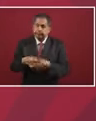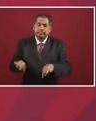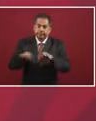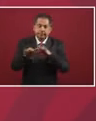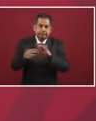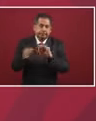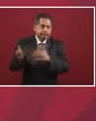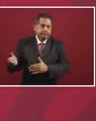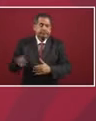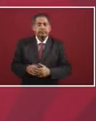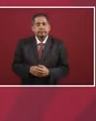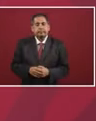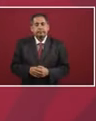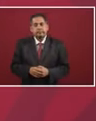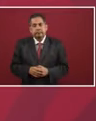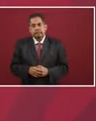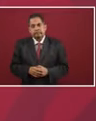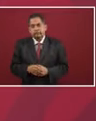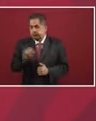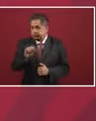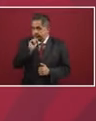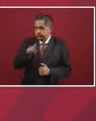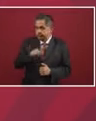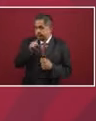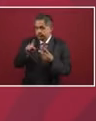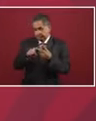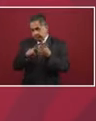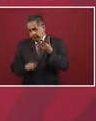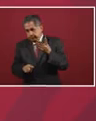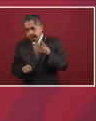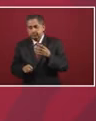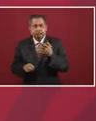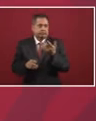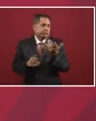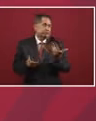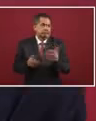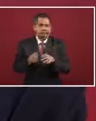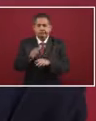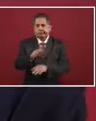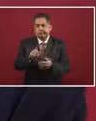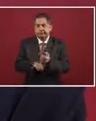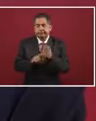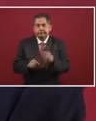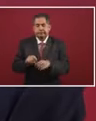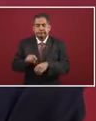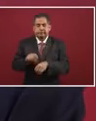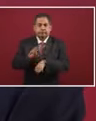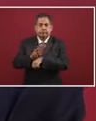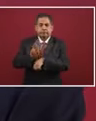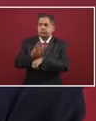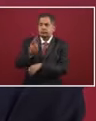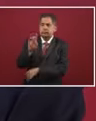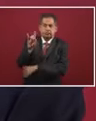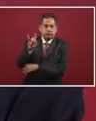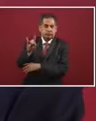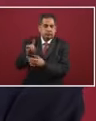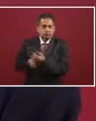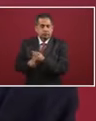importante. Lo demás, con respecto a Bolivia,